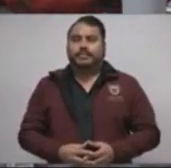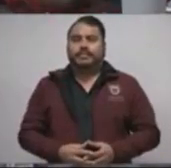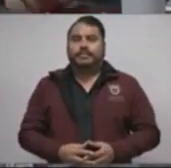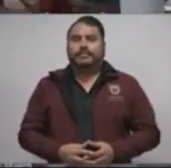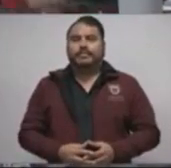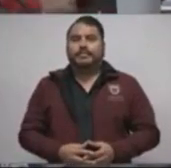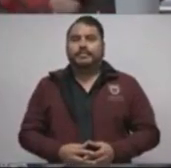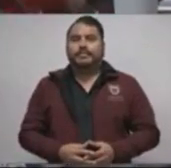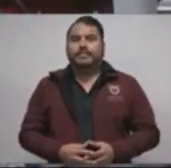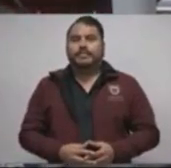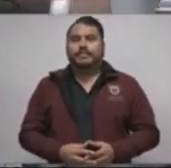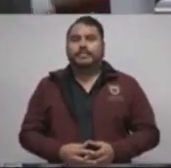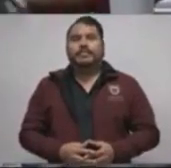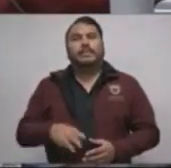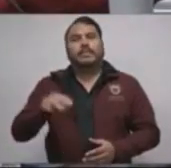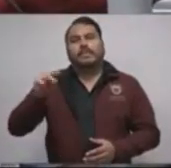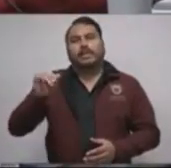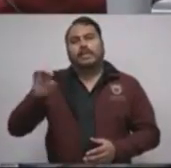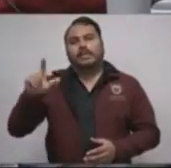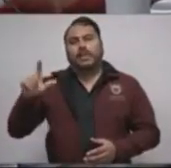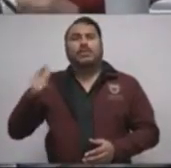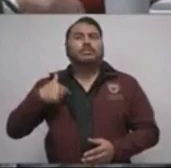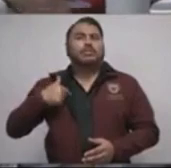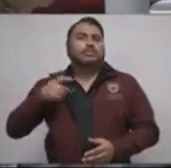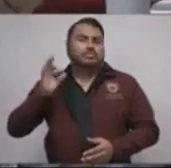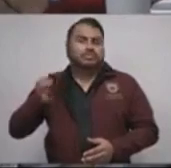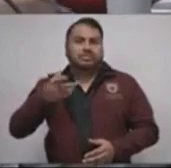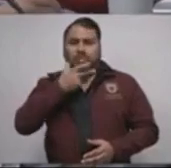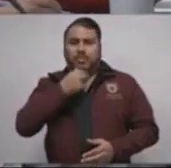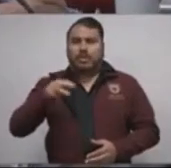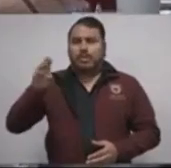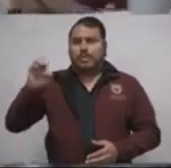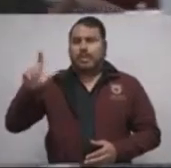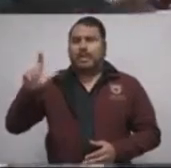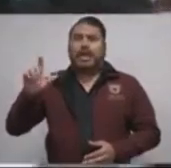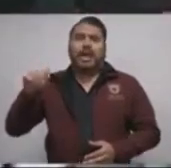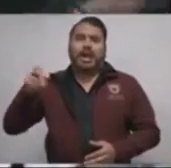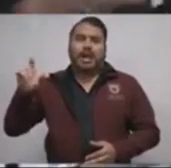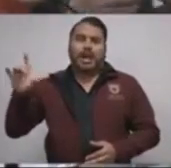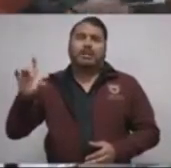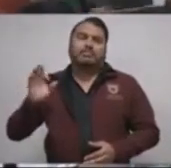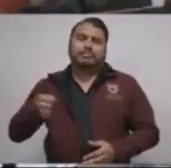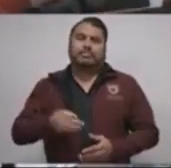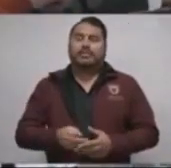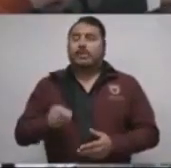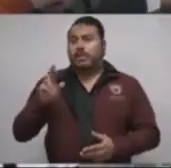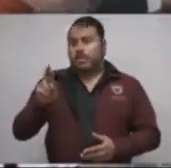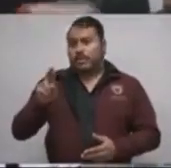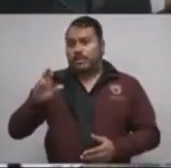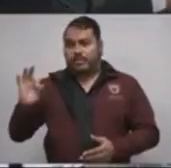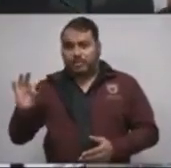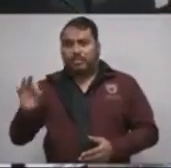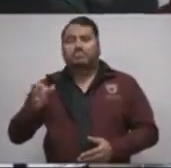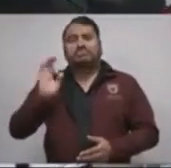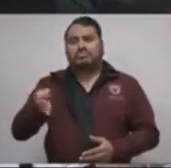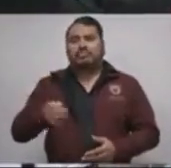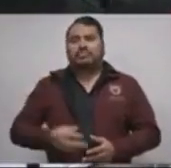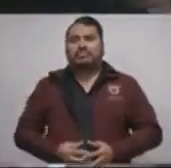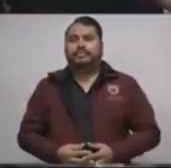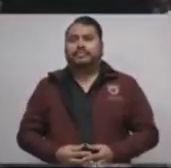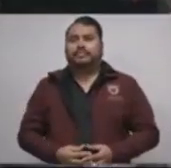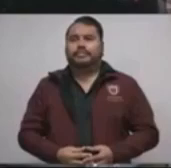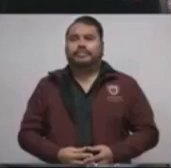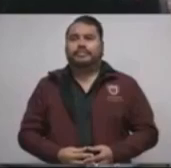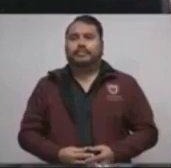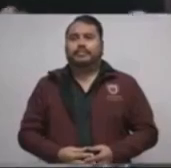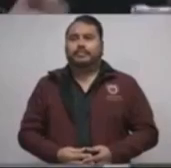Marisol Hernández, a favor de Miguel Ángel Bujanda. Rubacá Flores David, a favor de la propuesta. Miriam Patricia Echeverría